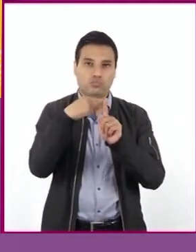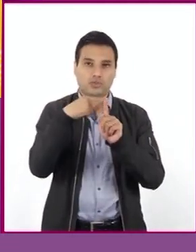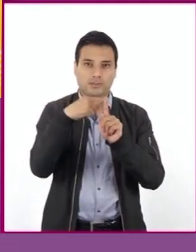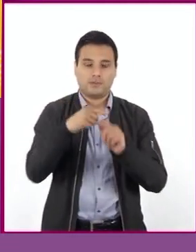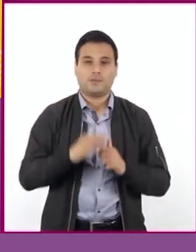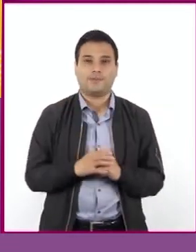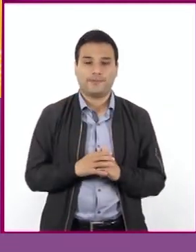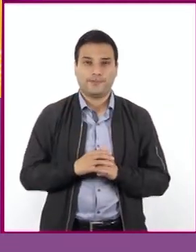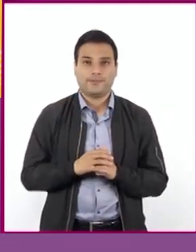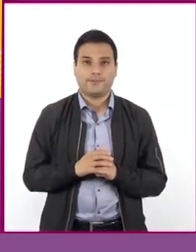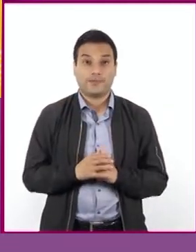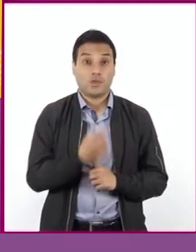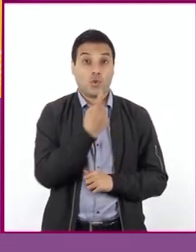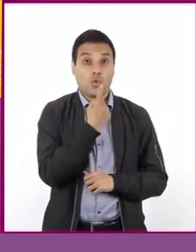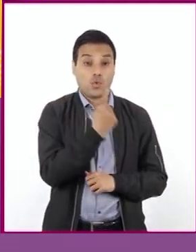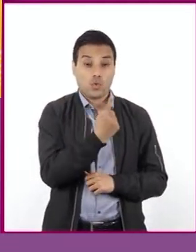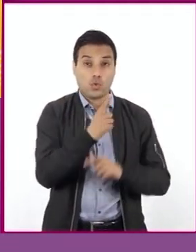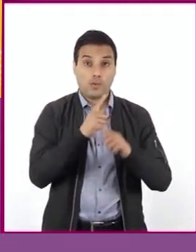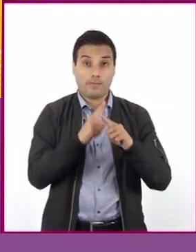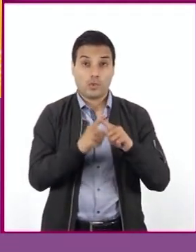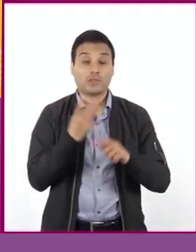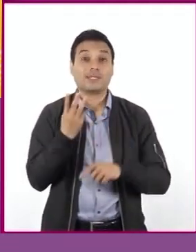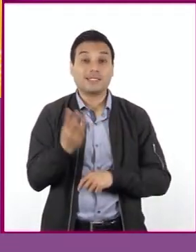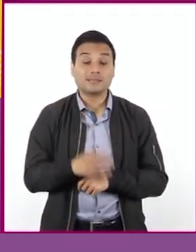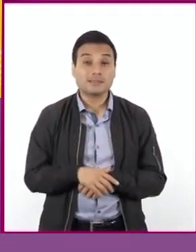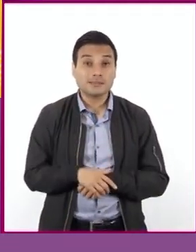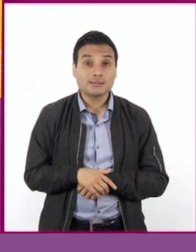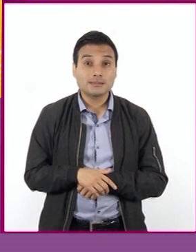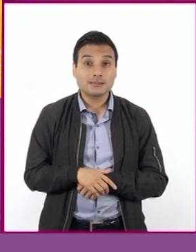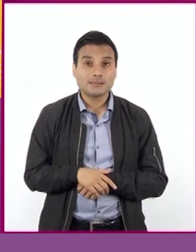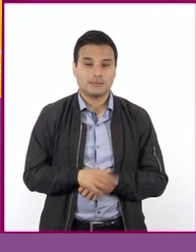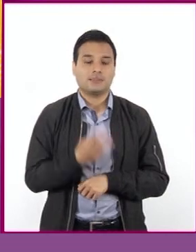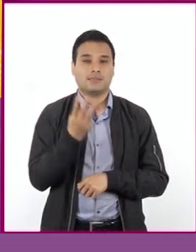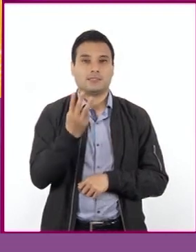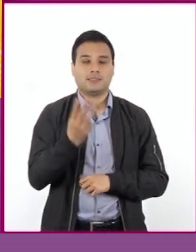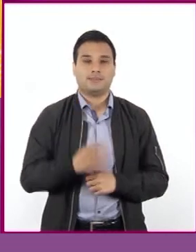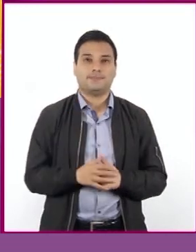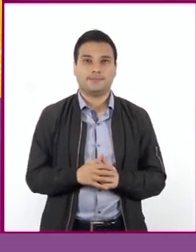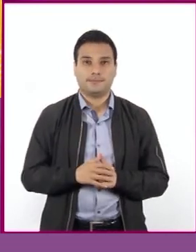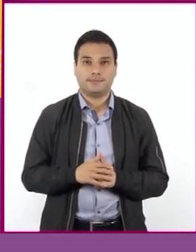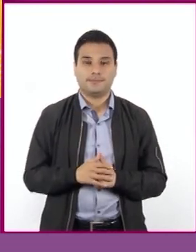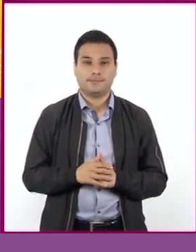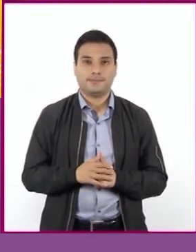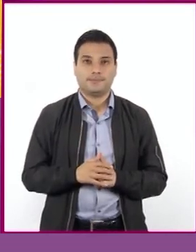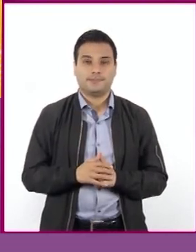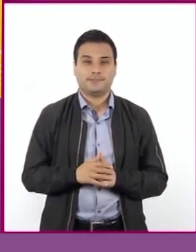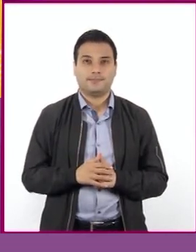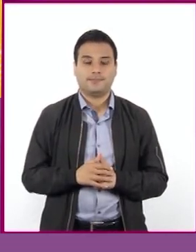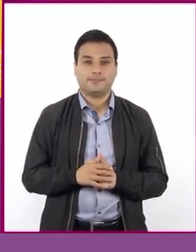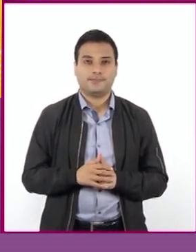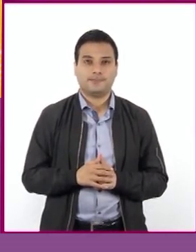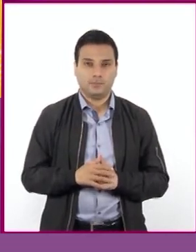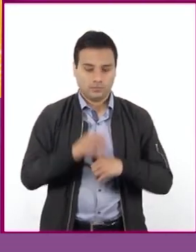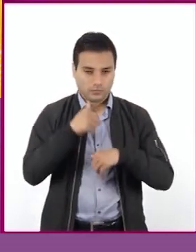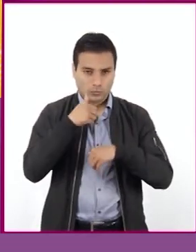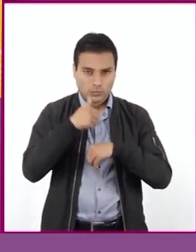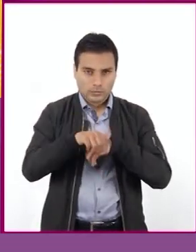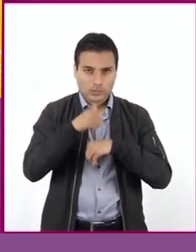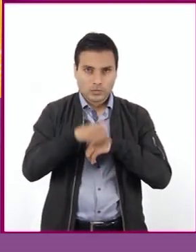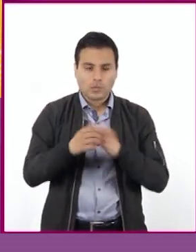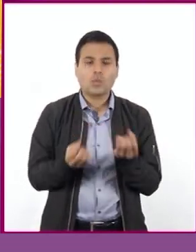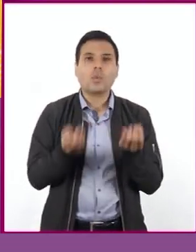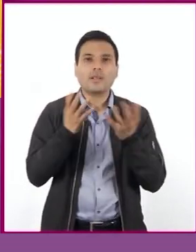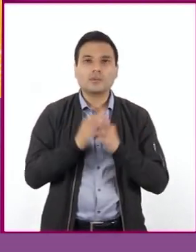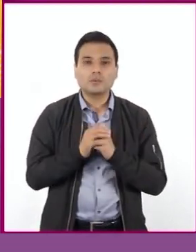positivo. 1 por 3 es igual a 3. El valor numérico de la incógnita y